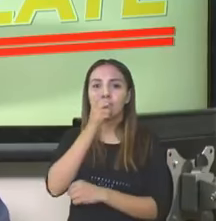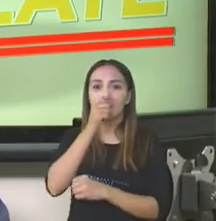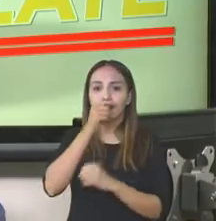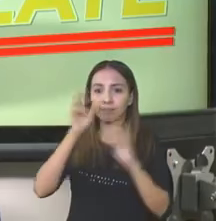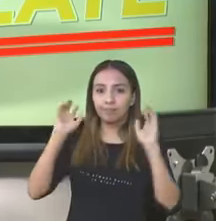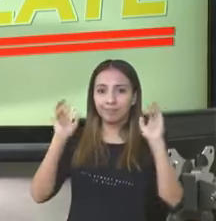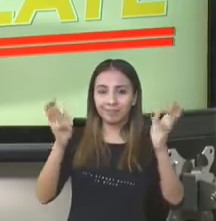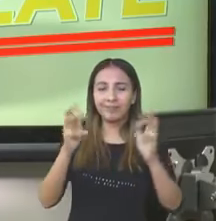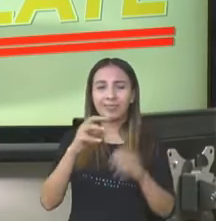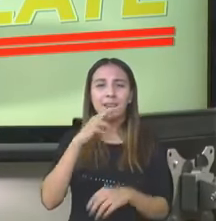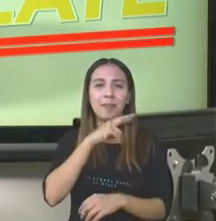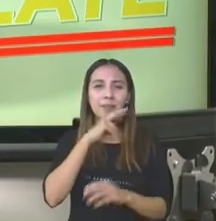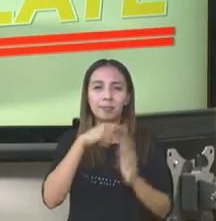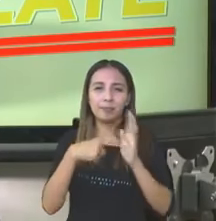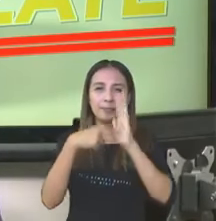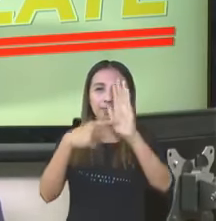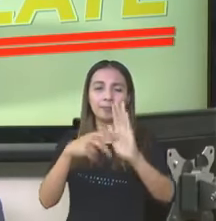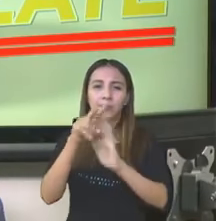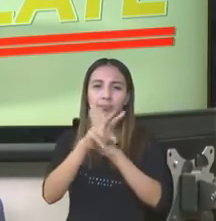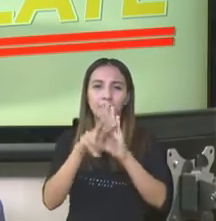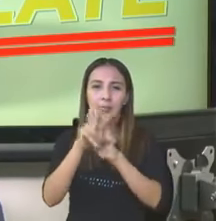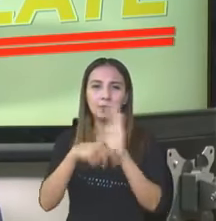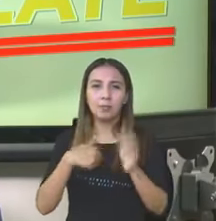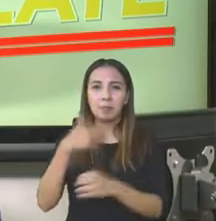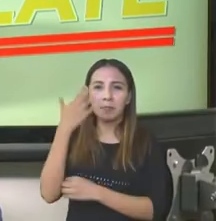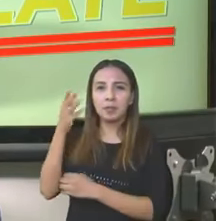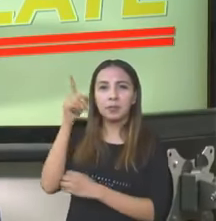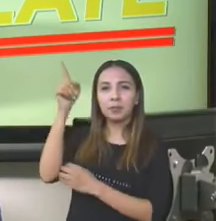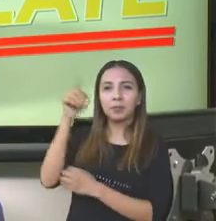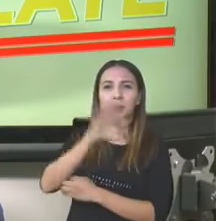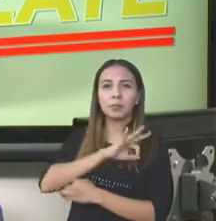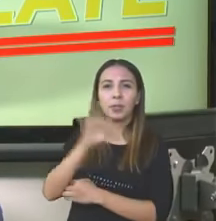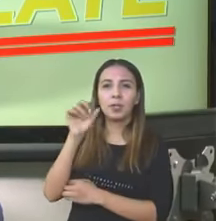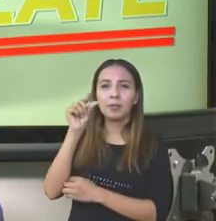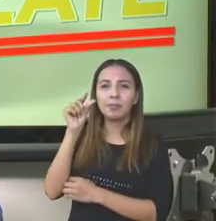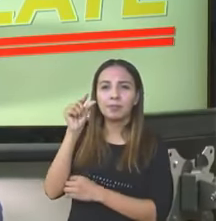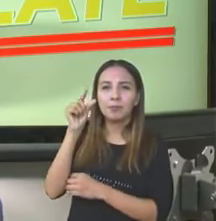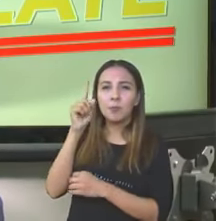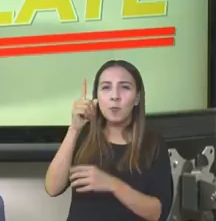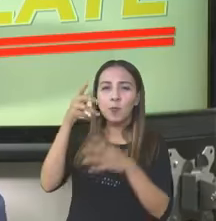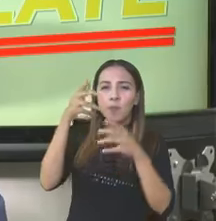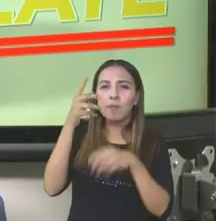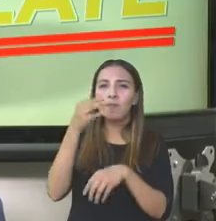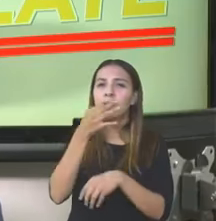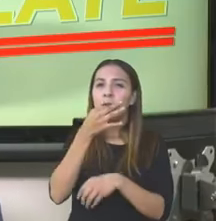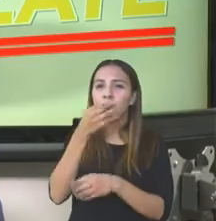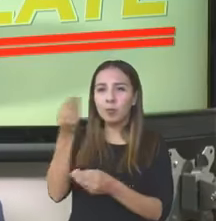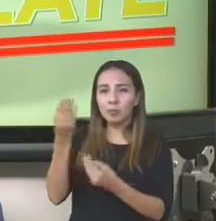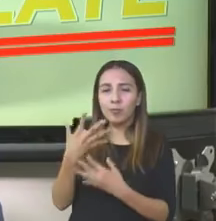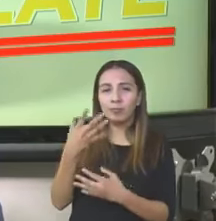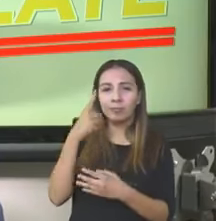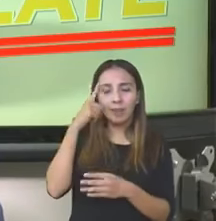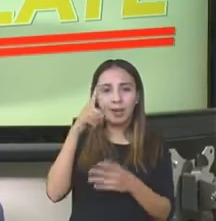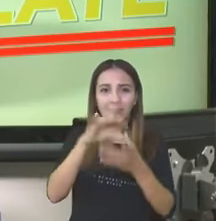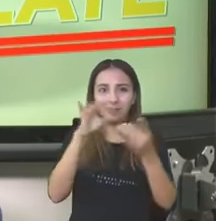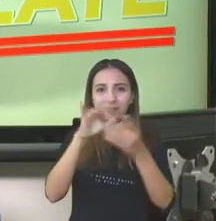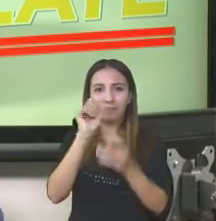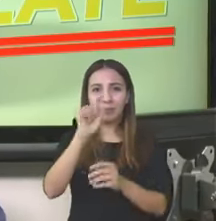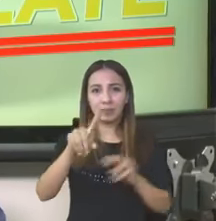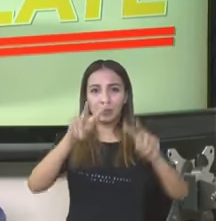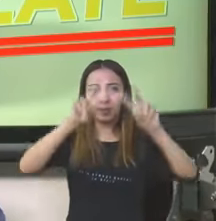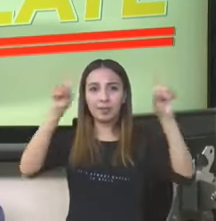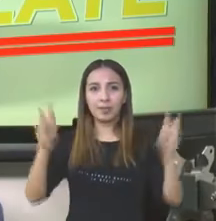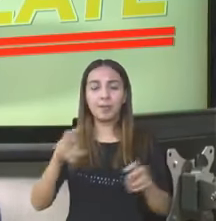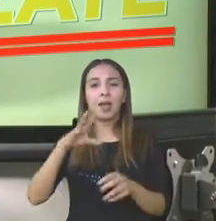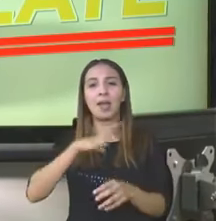Vámonos rápidamente, Santiago, y le pido a mis compañeros en producción, en Rosarito, que me regalen un minuto nada más, porque estamos con este tema, se